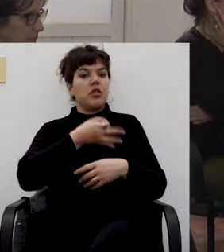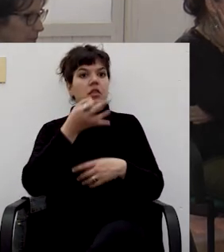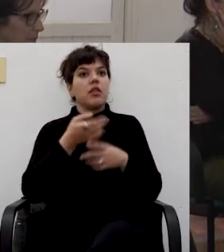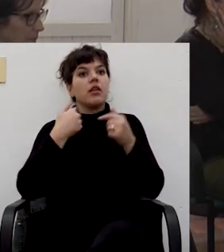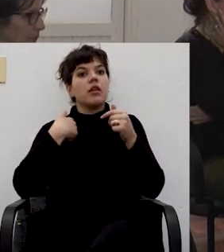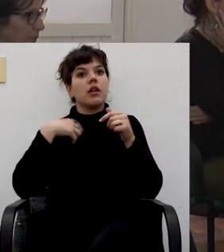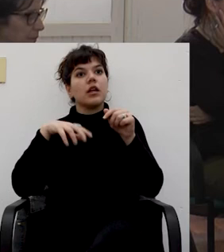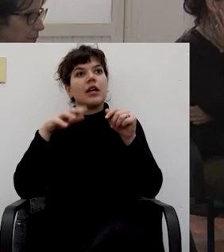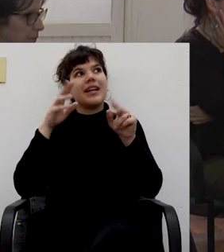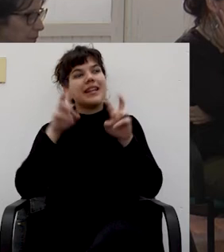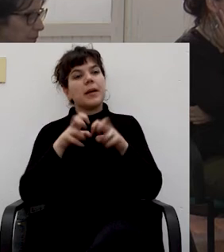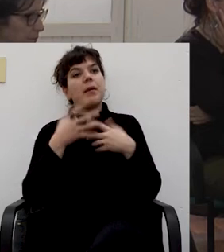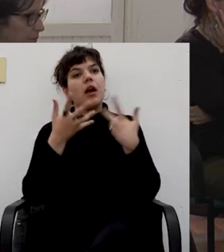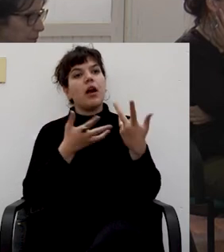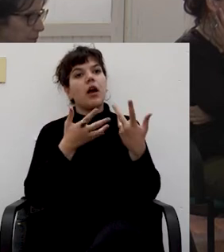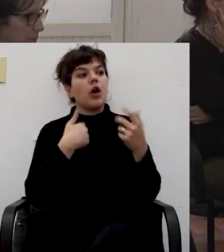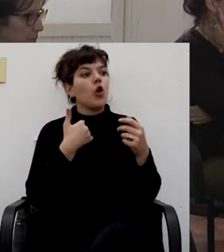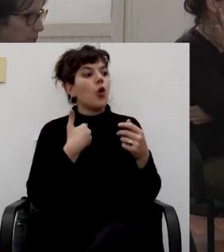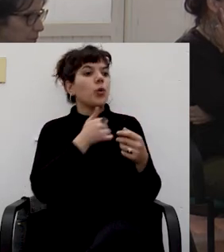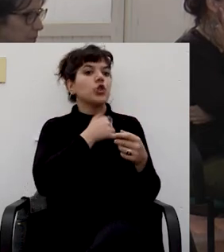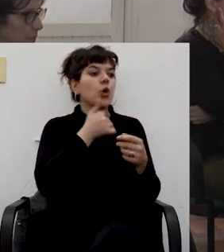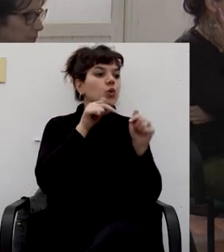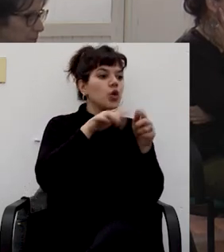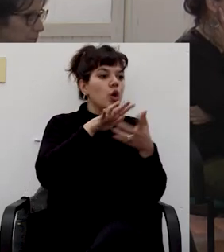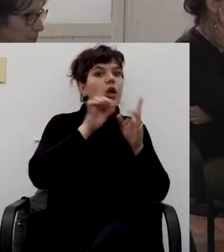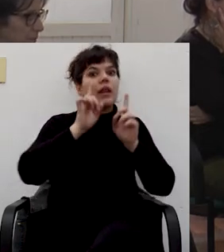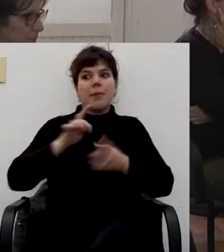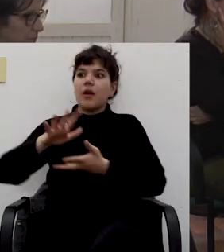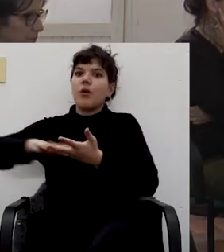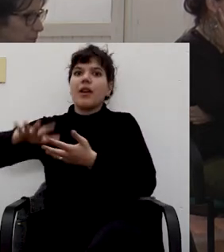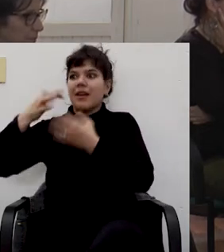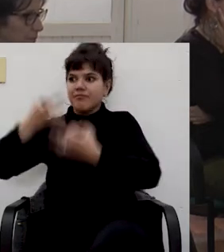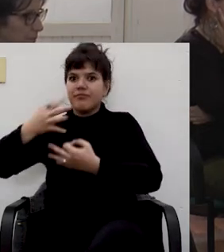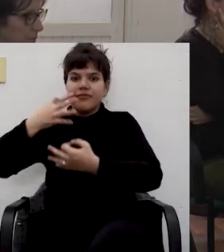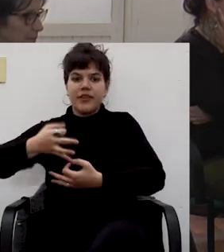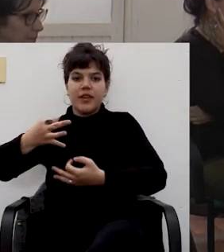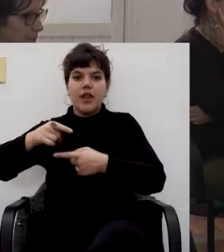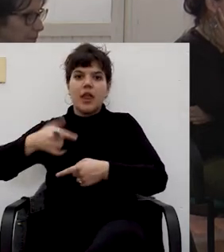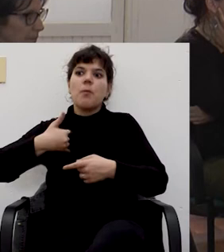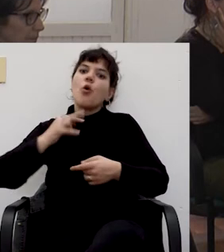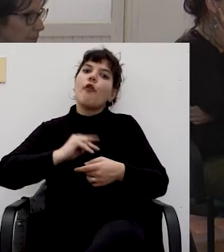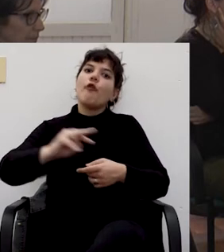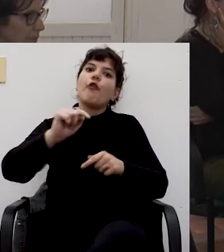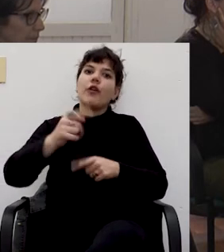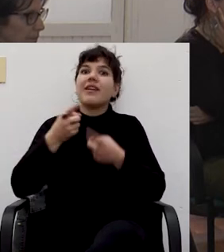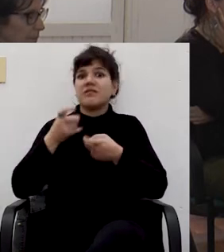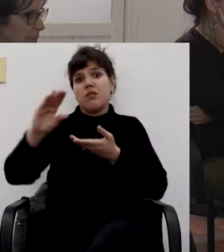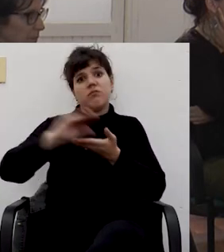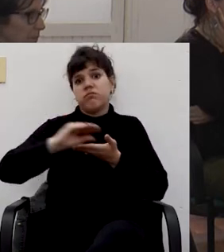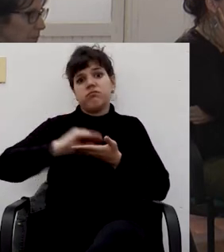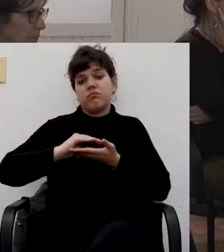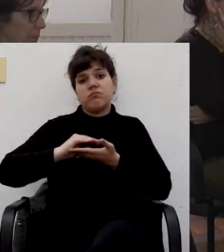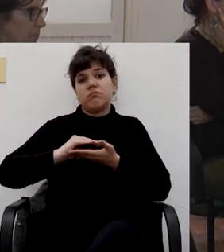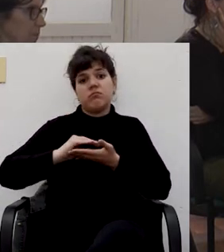esto que yo decía, ¿no? Entre la resolución y lo que sucede, y el asunto es que para sostener esto se necesitan recursos. Y